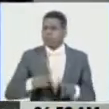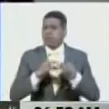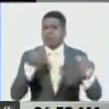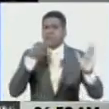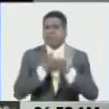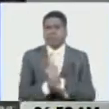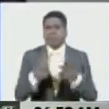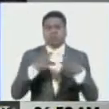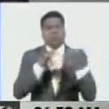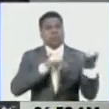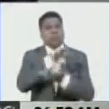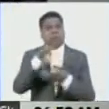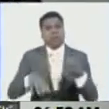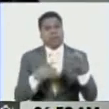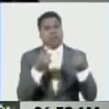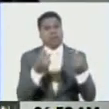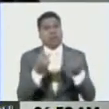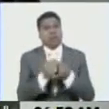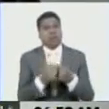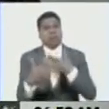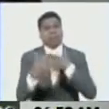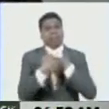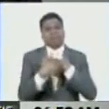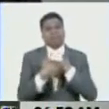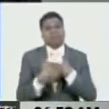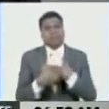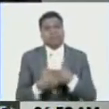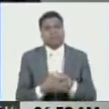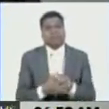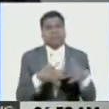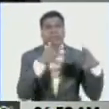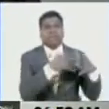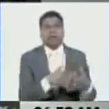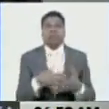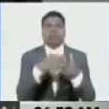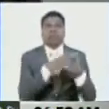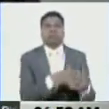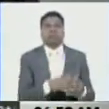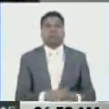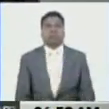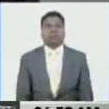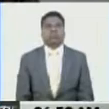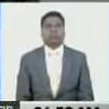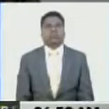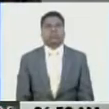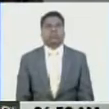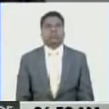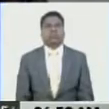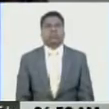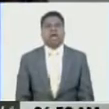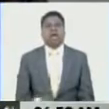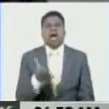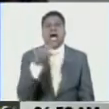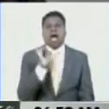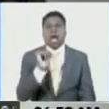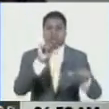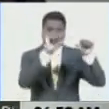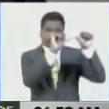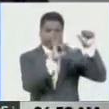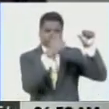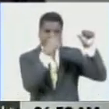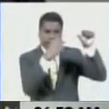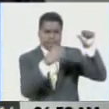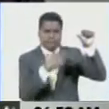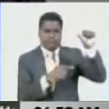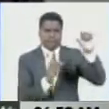la guerra económica y la lucha contra ese imperio voraz, que es el norteamericano. Hay una agenda, hay un motor